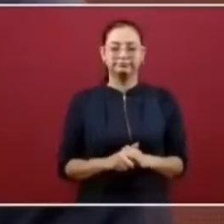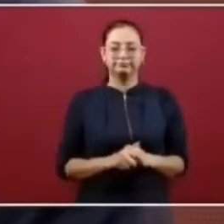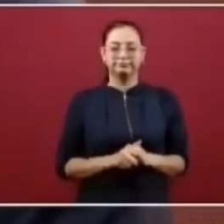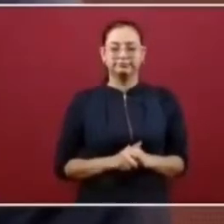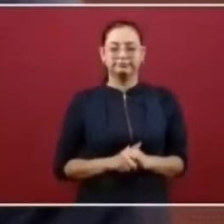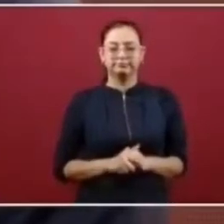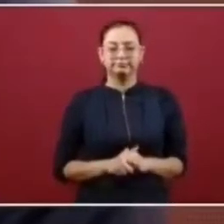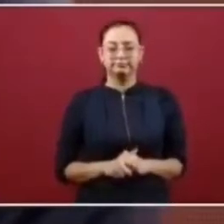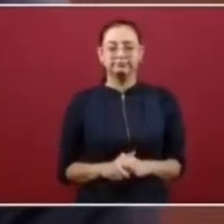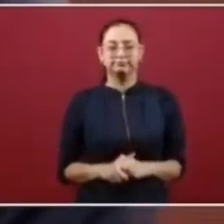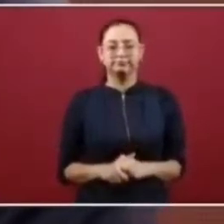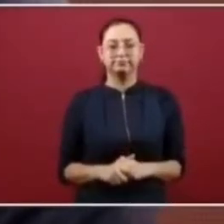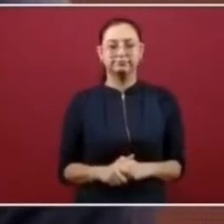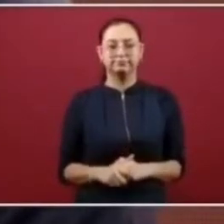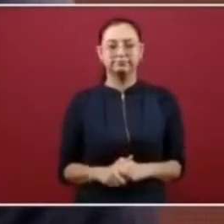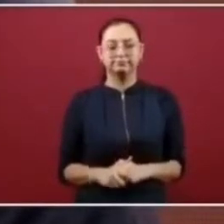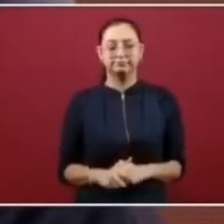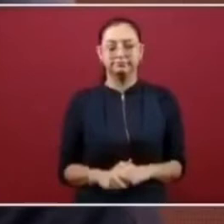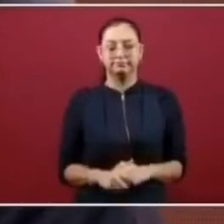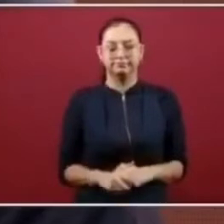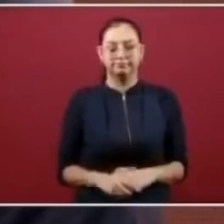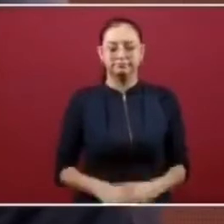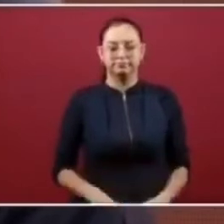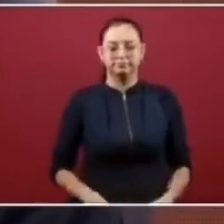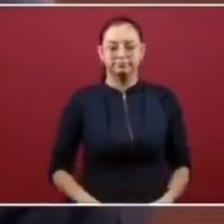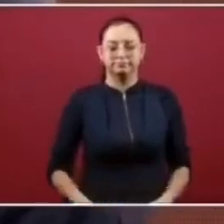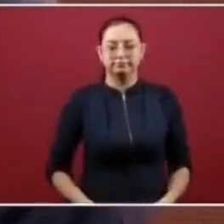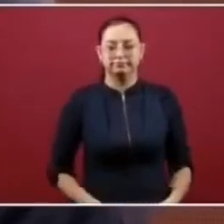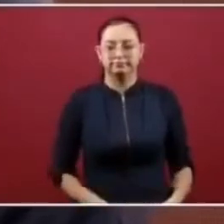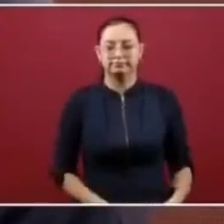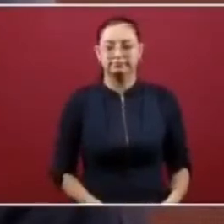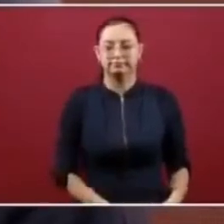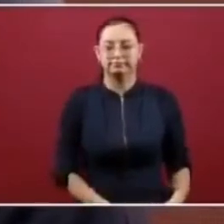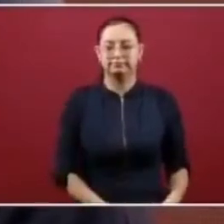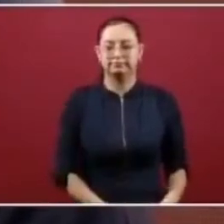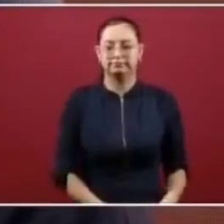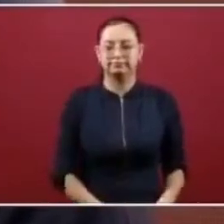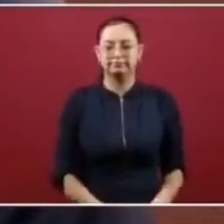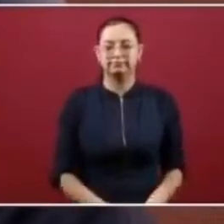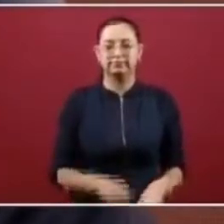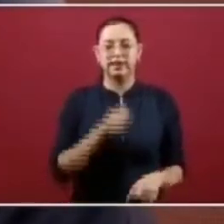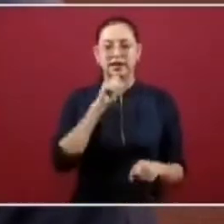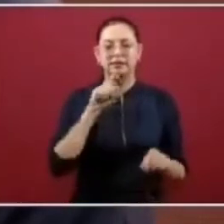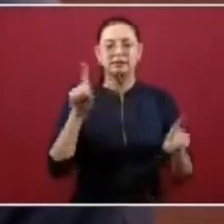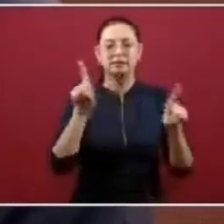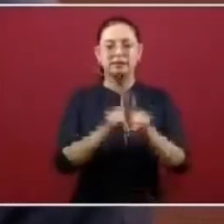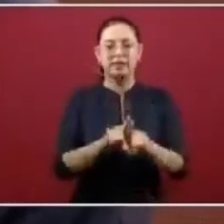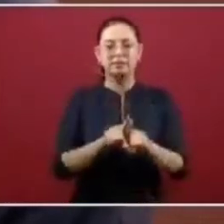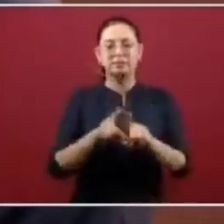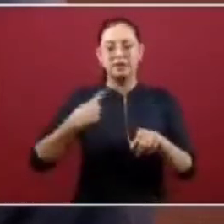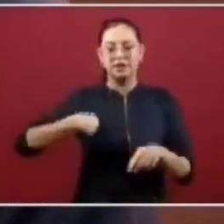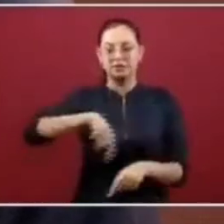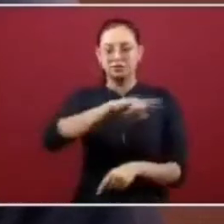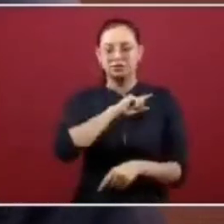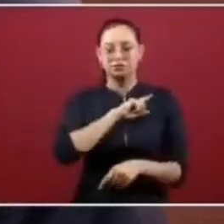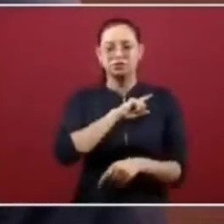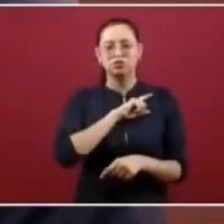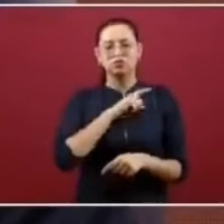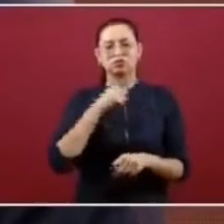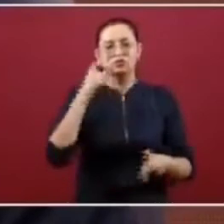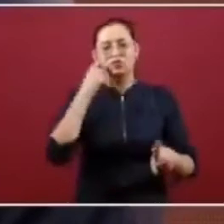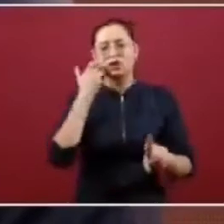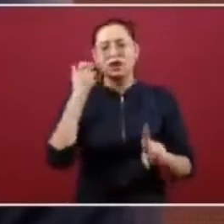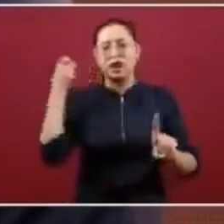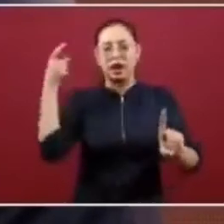Estamos buscando también por lo mismo que